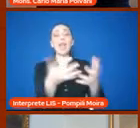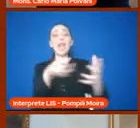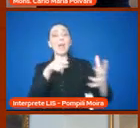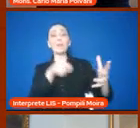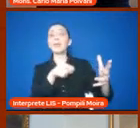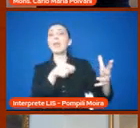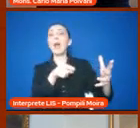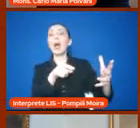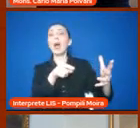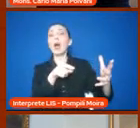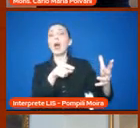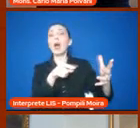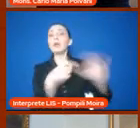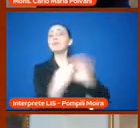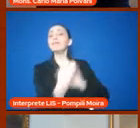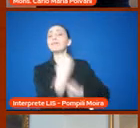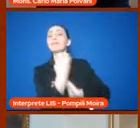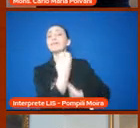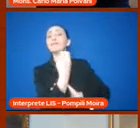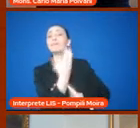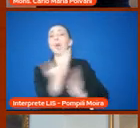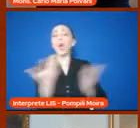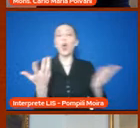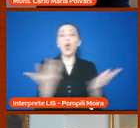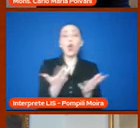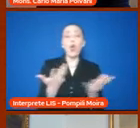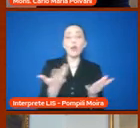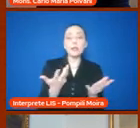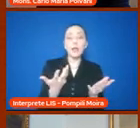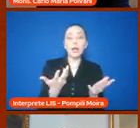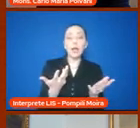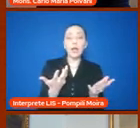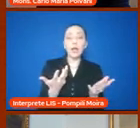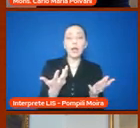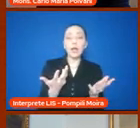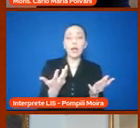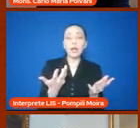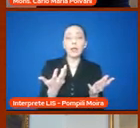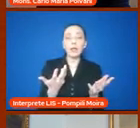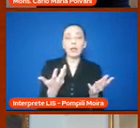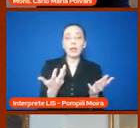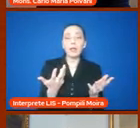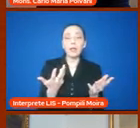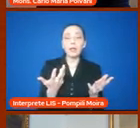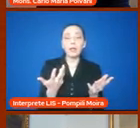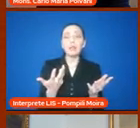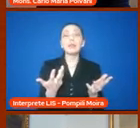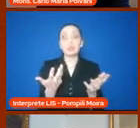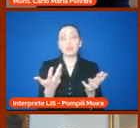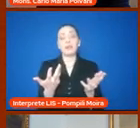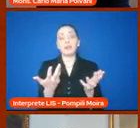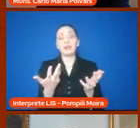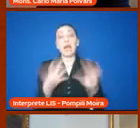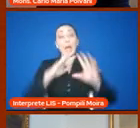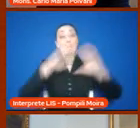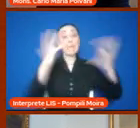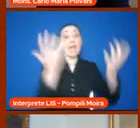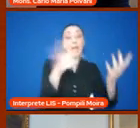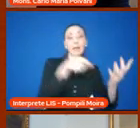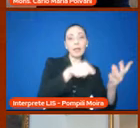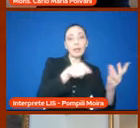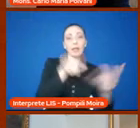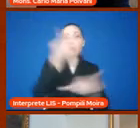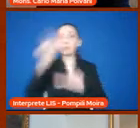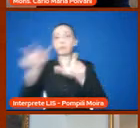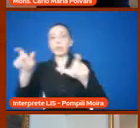esta interdependencia, este compartir el planeta.